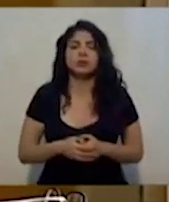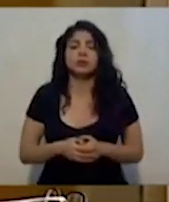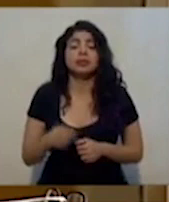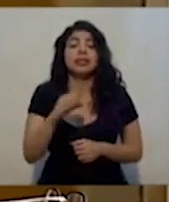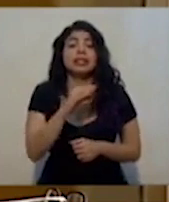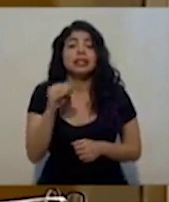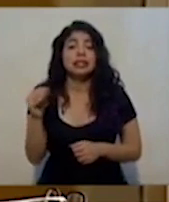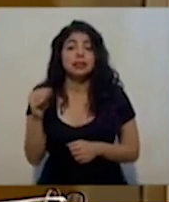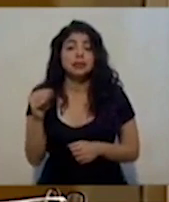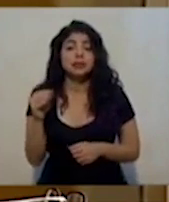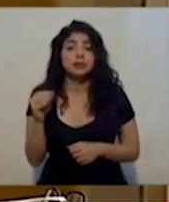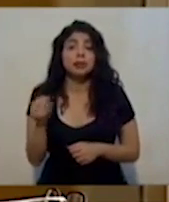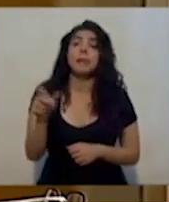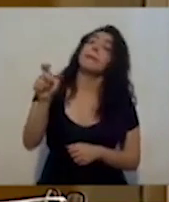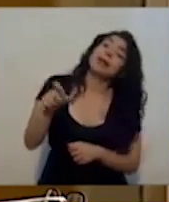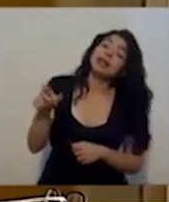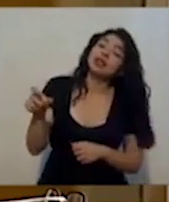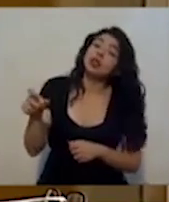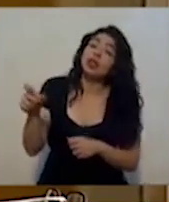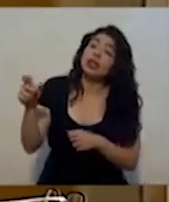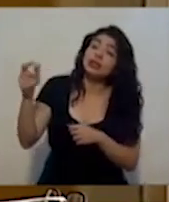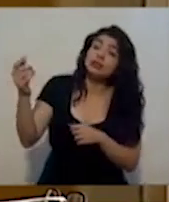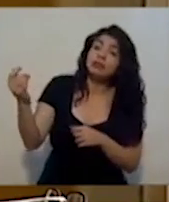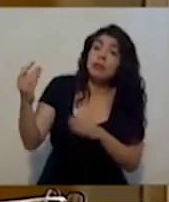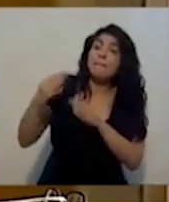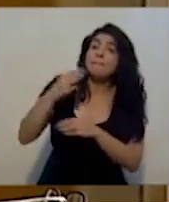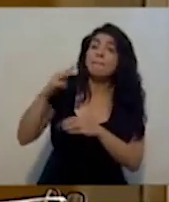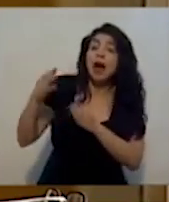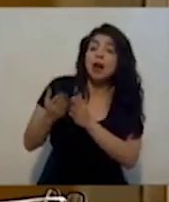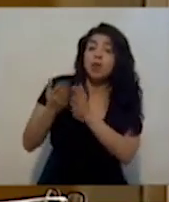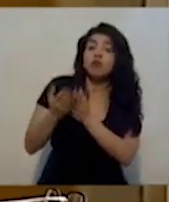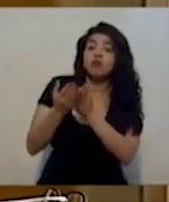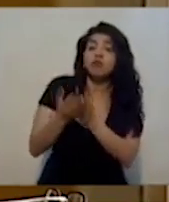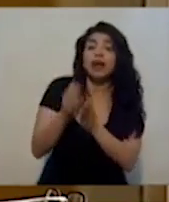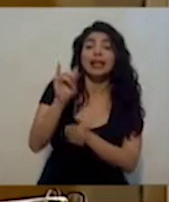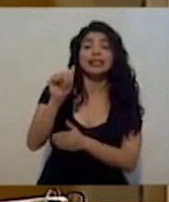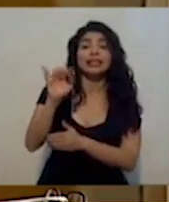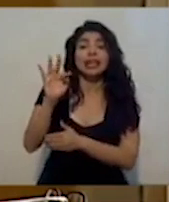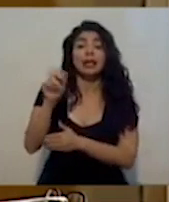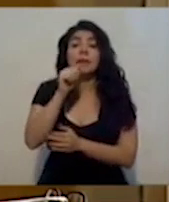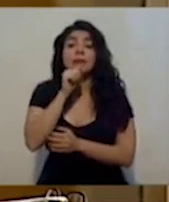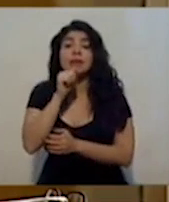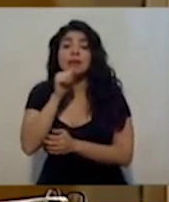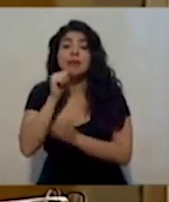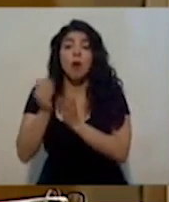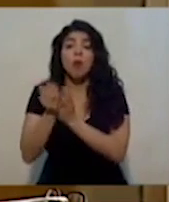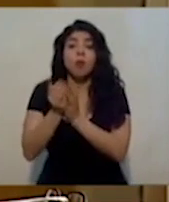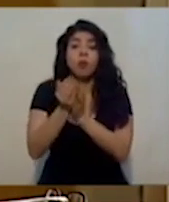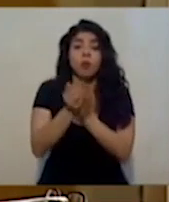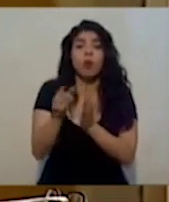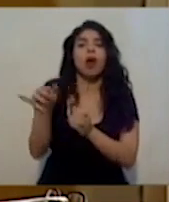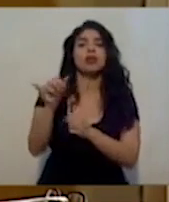y para personas que ingresan que ingresan por la vía marítima en yates privados en marinas también